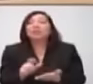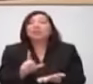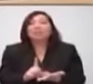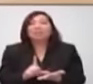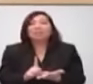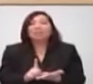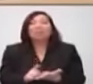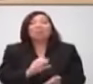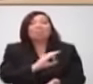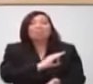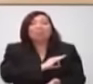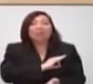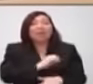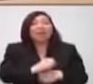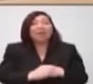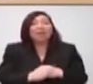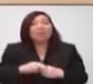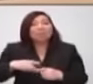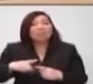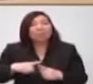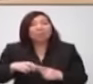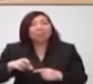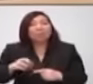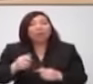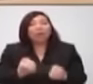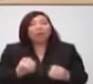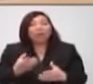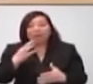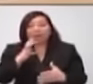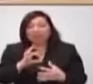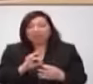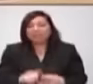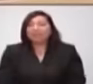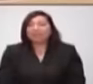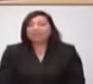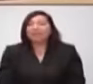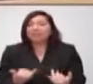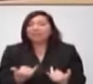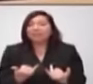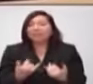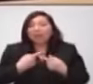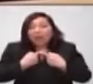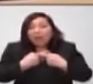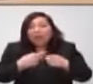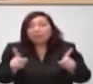Lima ha sido premiada ya en el metropolitano por usar vehículos a gas natural. Y eso es lo que estamos